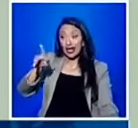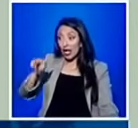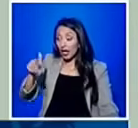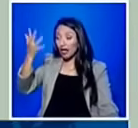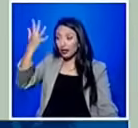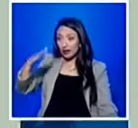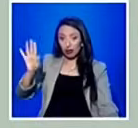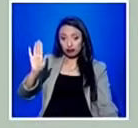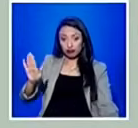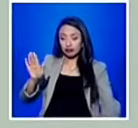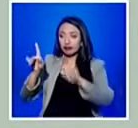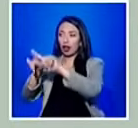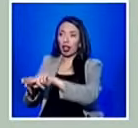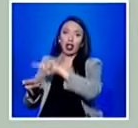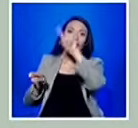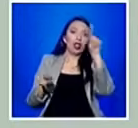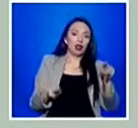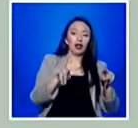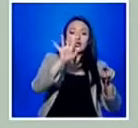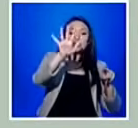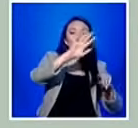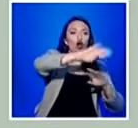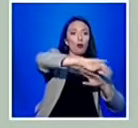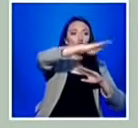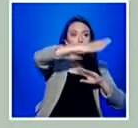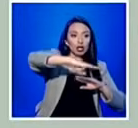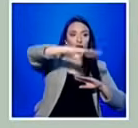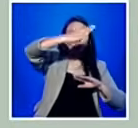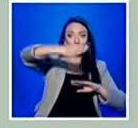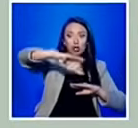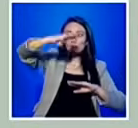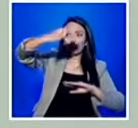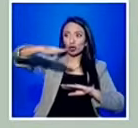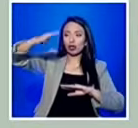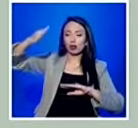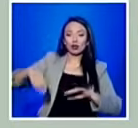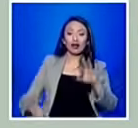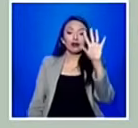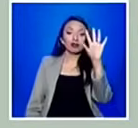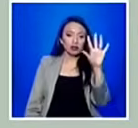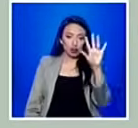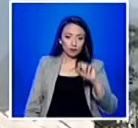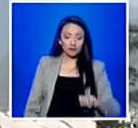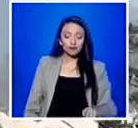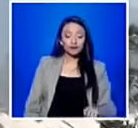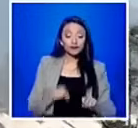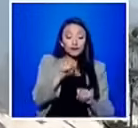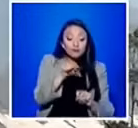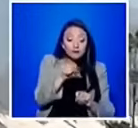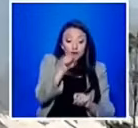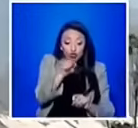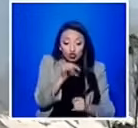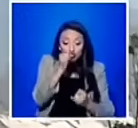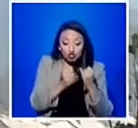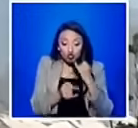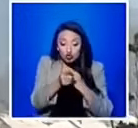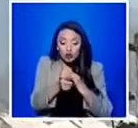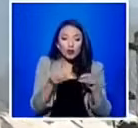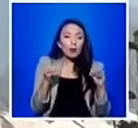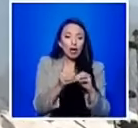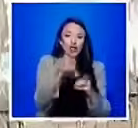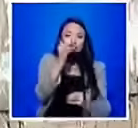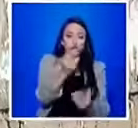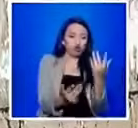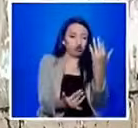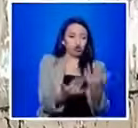centra en cinco cerros: Paja Blanca, Taranza, Plaza del Inca, Yambala y Cirugua. En este último se encuentra el foco del